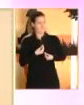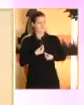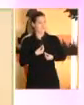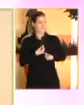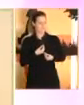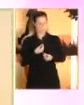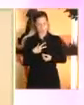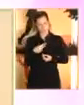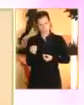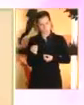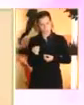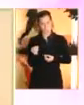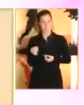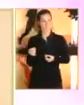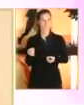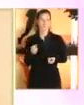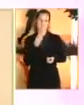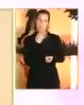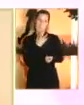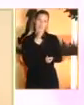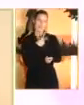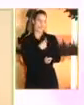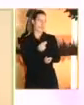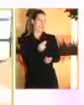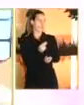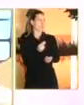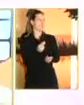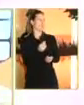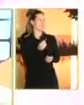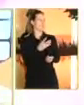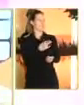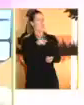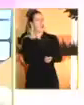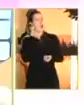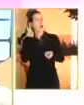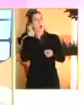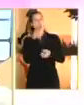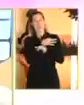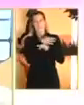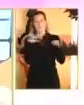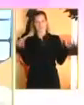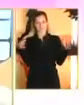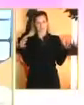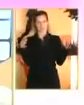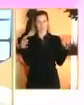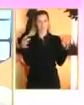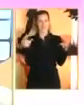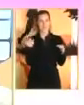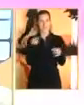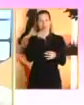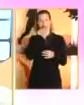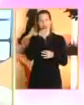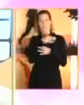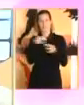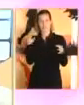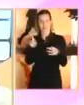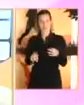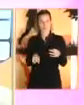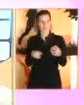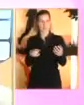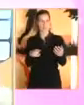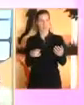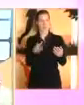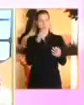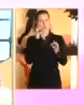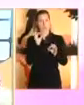No, dice que no. No, estamos viendo que oye perfectamente. Oye perfectamente. Oye bien. Habla perfectamente para su hija. Vale,